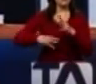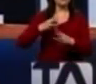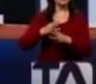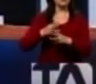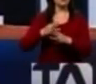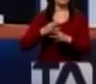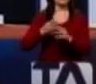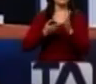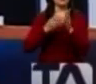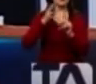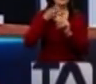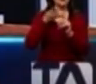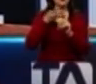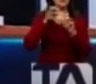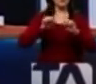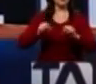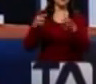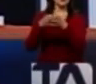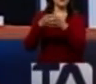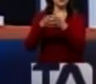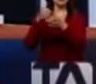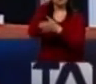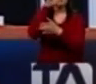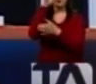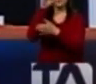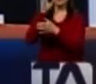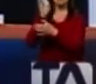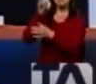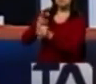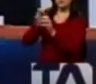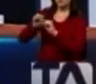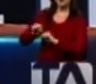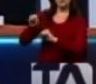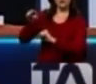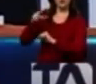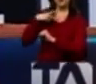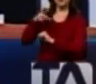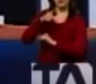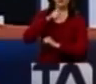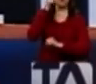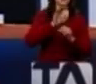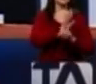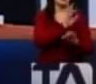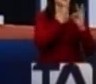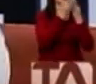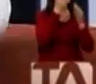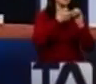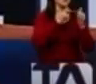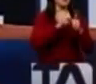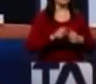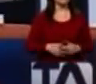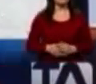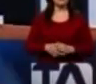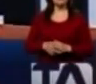en internet a enfermedad de DEN y te salgamos nosotros y que nos puedas localizar, que es lo que ha pasado con Daniel. Porque uno de los problemas,